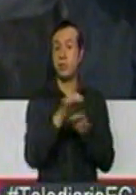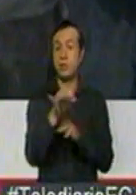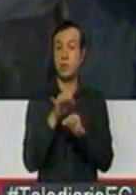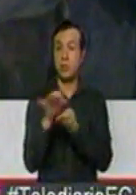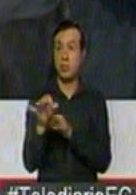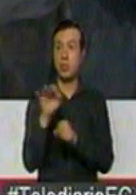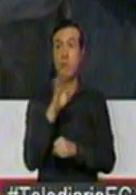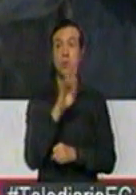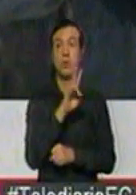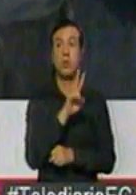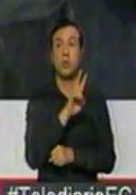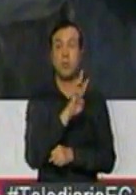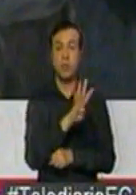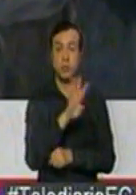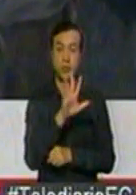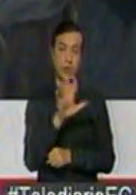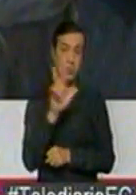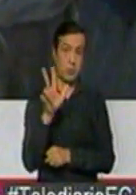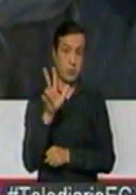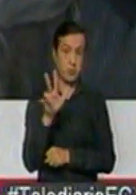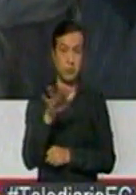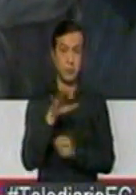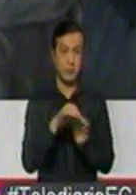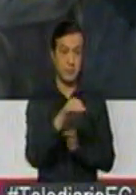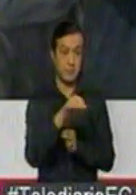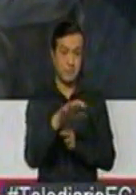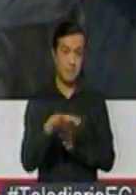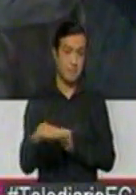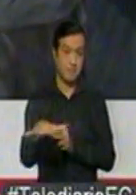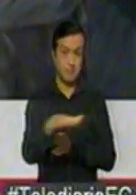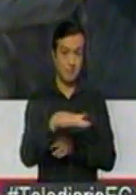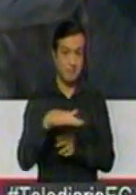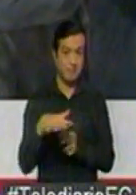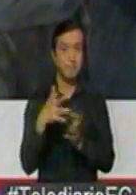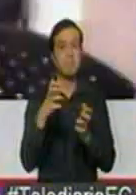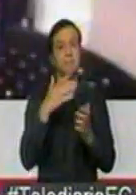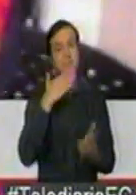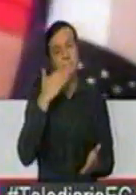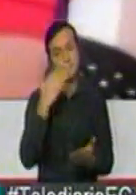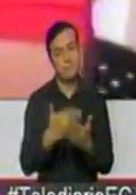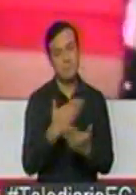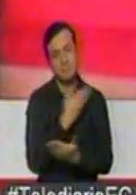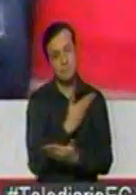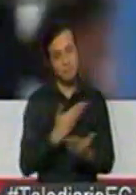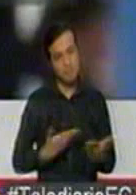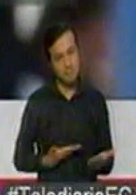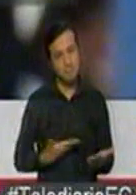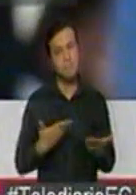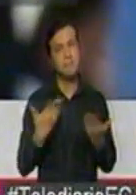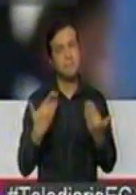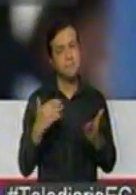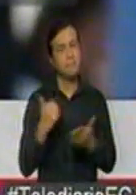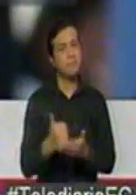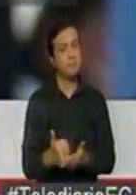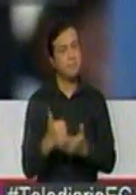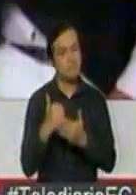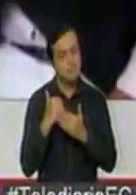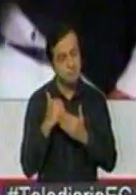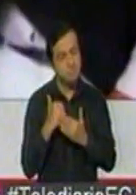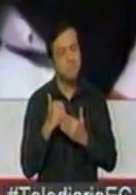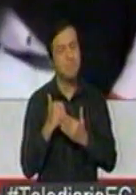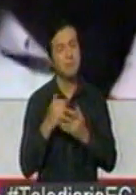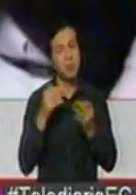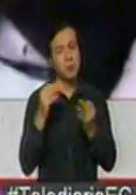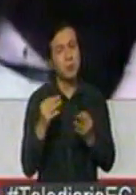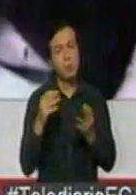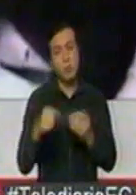y 453 parroquias. Quisiera agradecer al presidente por haberme ayudado con